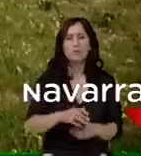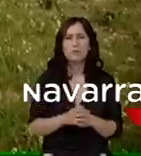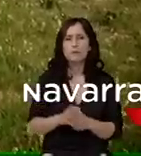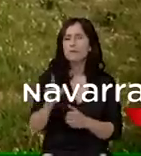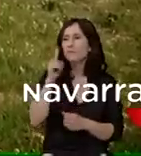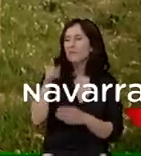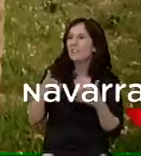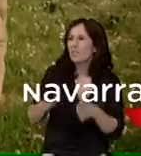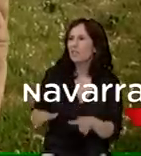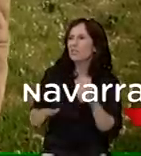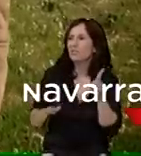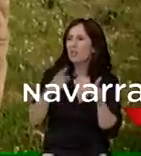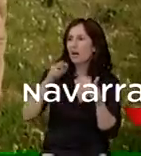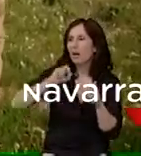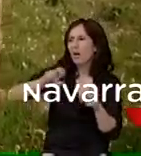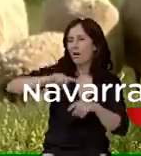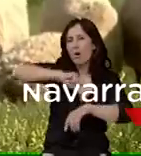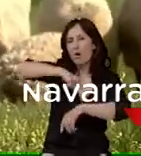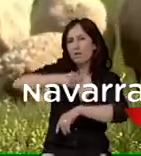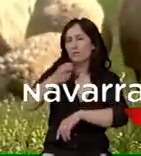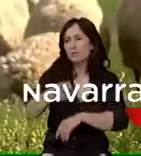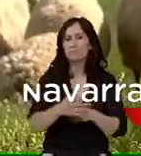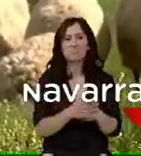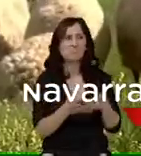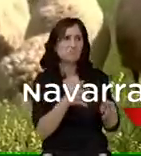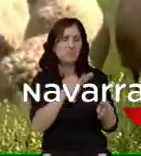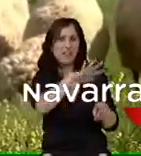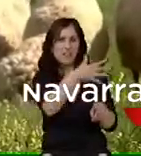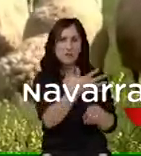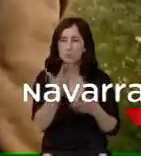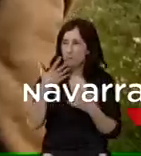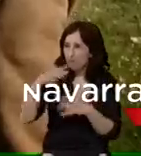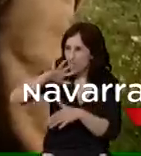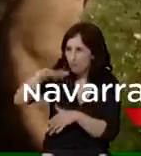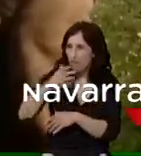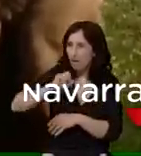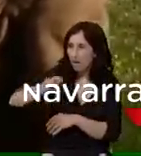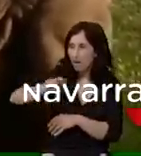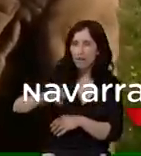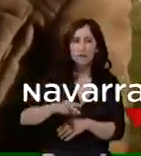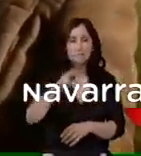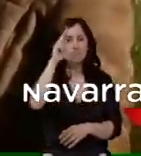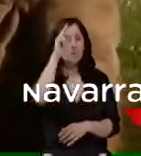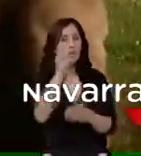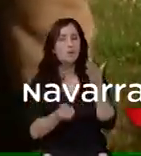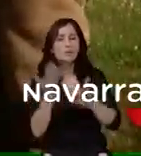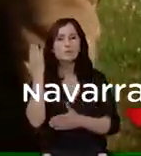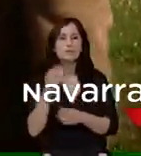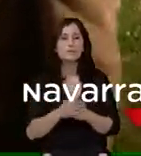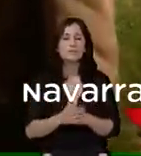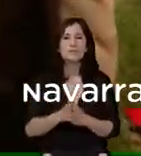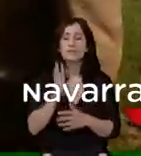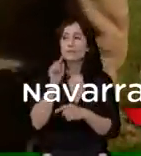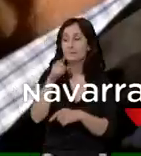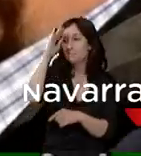¿y hasta el hijo cuántas horas lleva caminando? Pues unas cinco o así. ¿Cinco horas? Ricardo, muy buenas. Hola. Que estaba